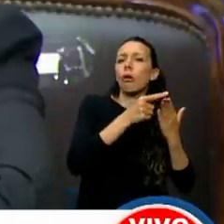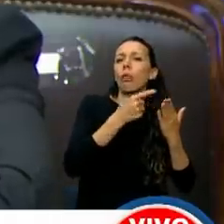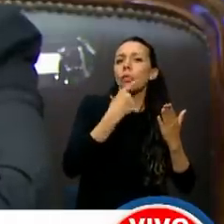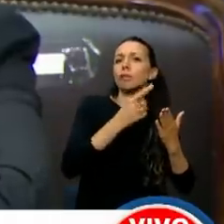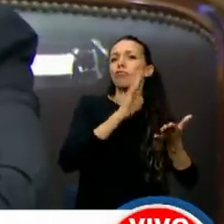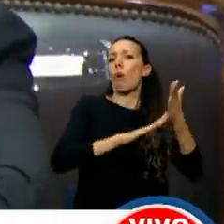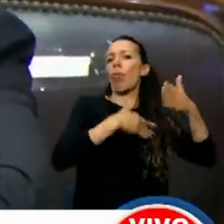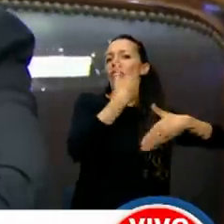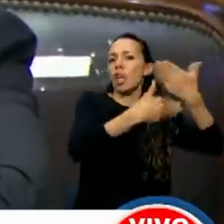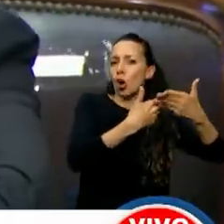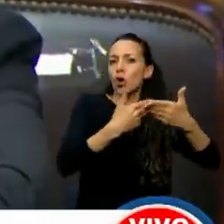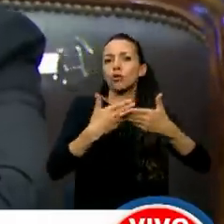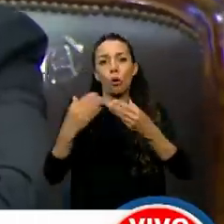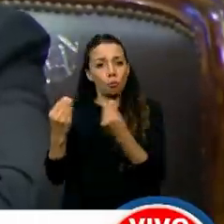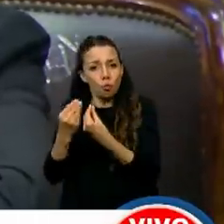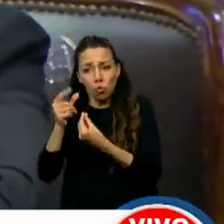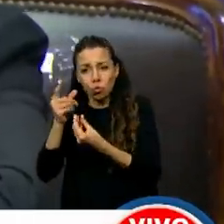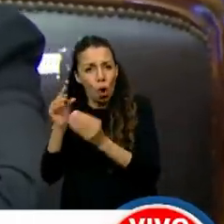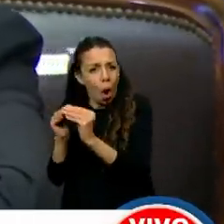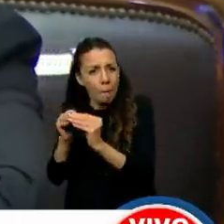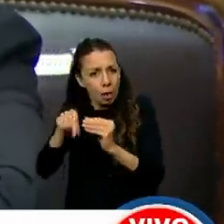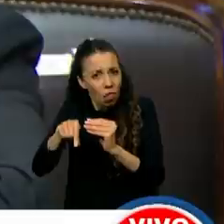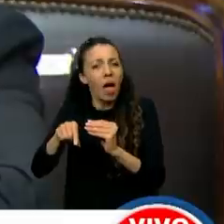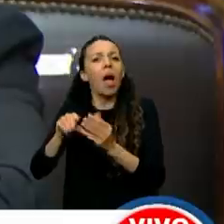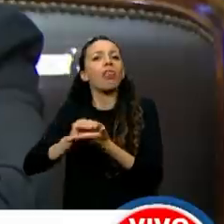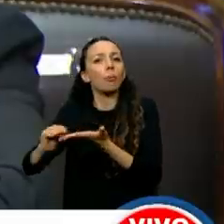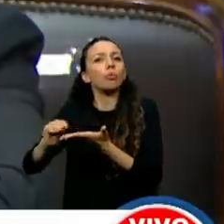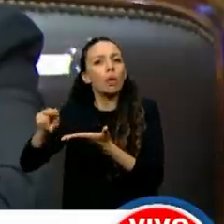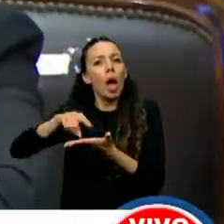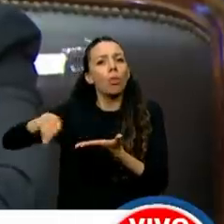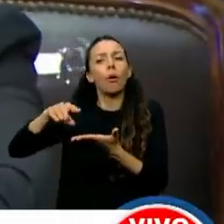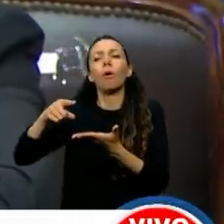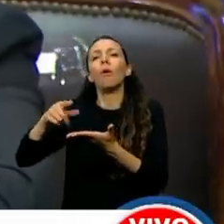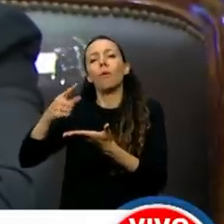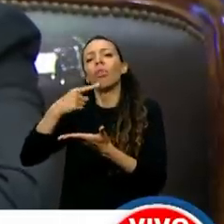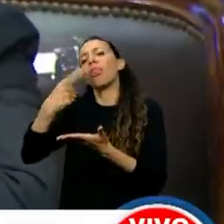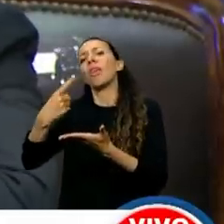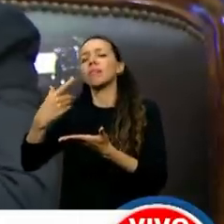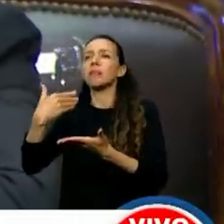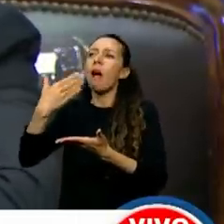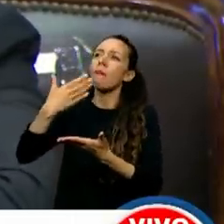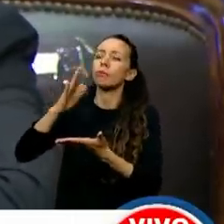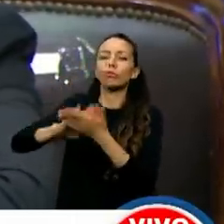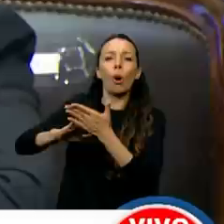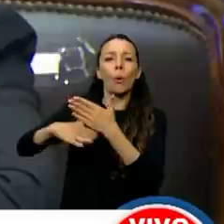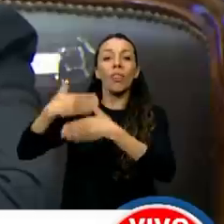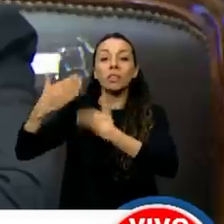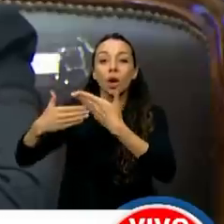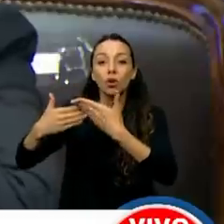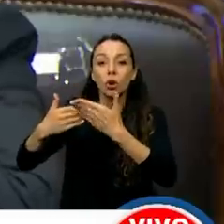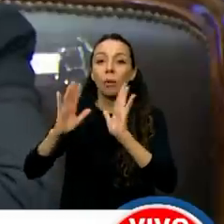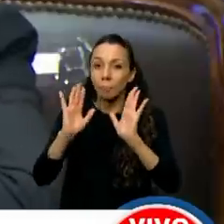colegas de este cuerpo hablar de desarrollo pero la verdad es que el desarrollo necesita tres cosas